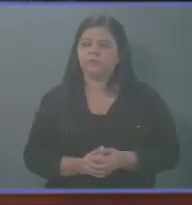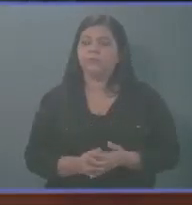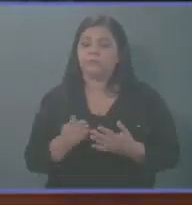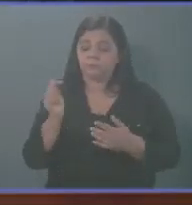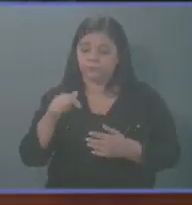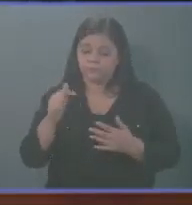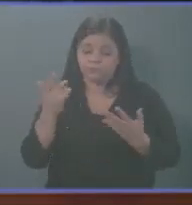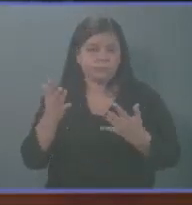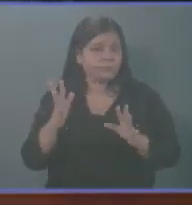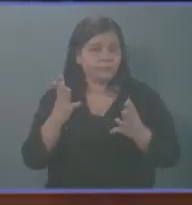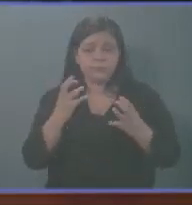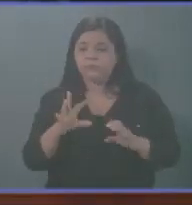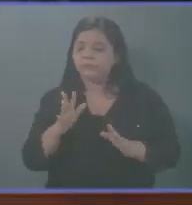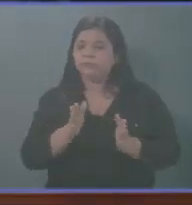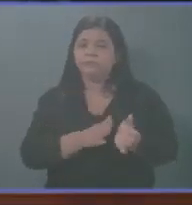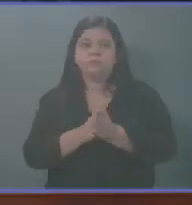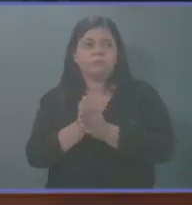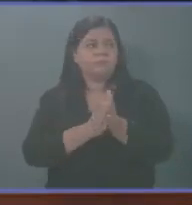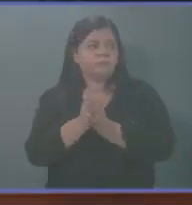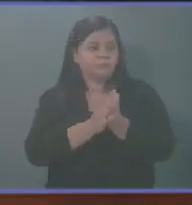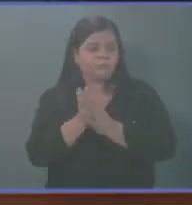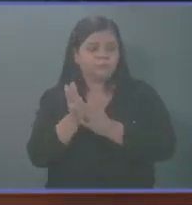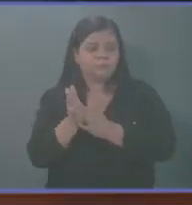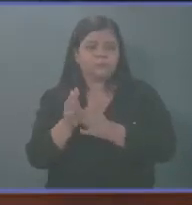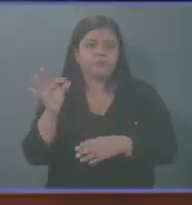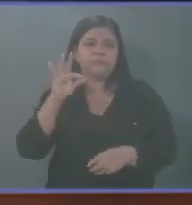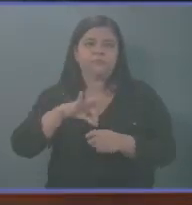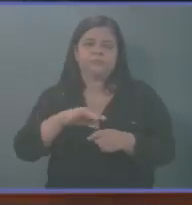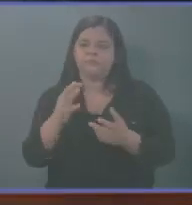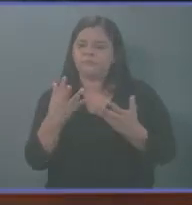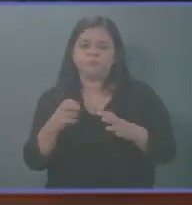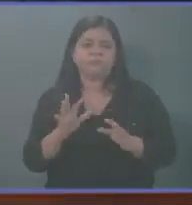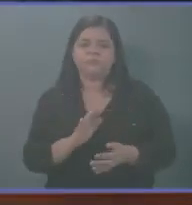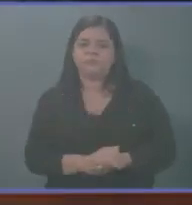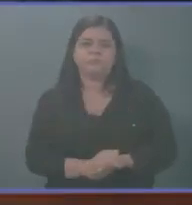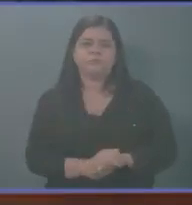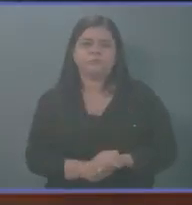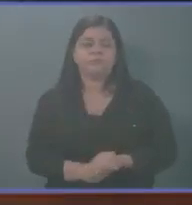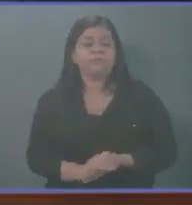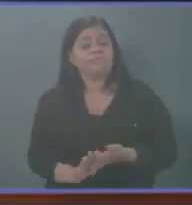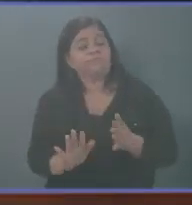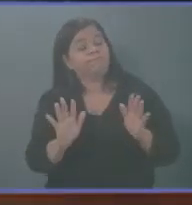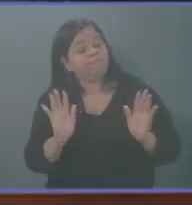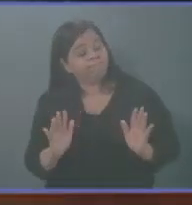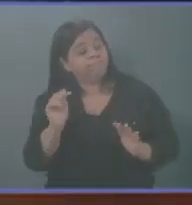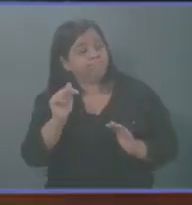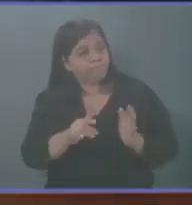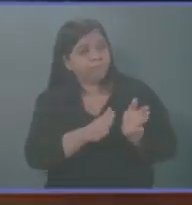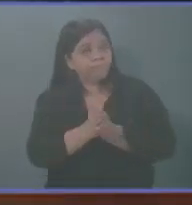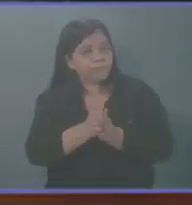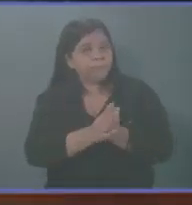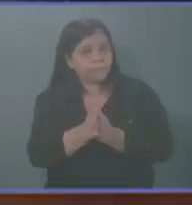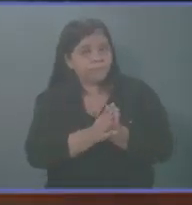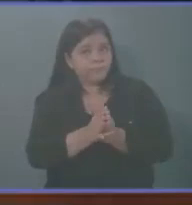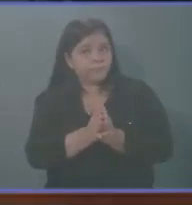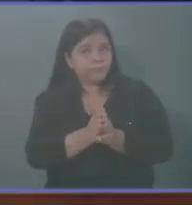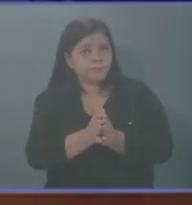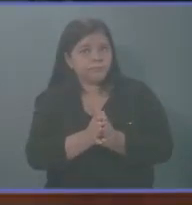Aquí no se trata de intereses electorales. Y si por estos intereses,